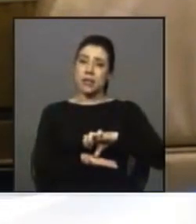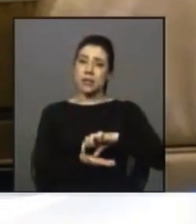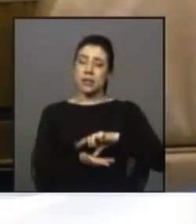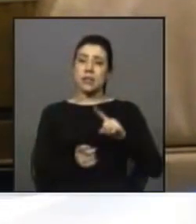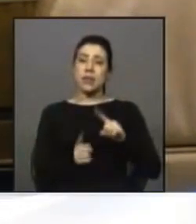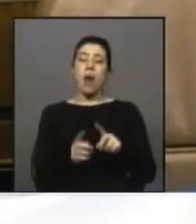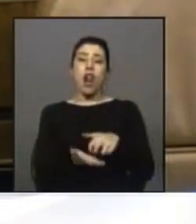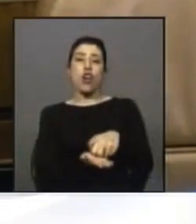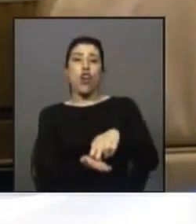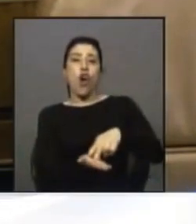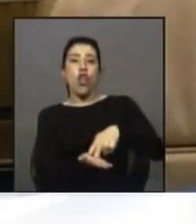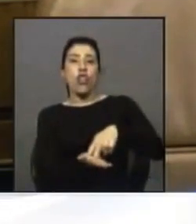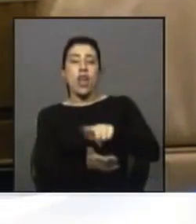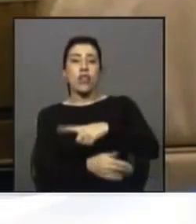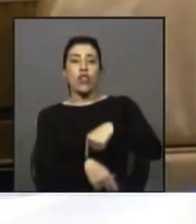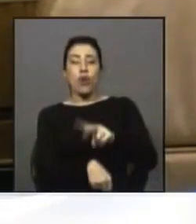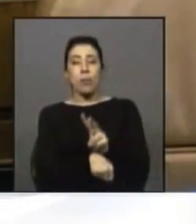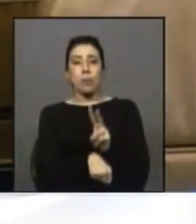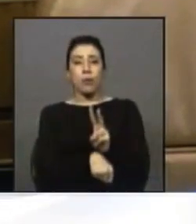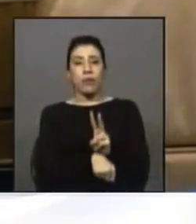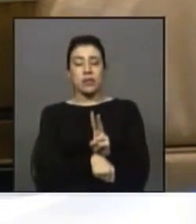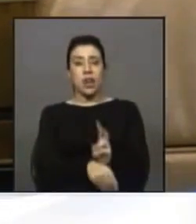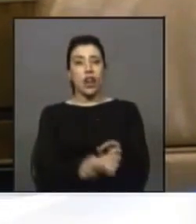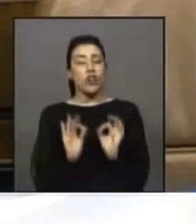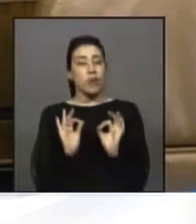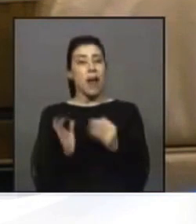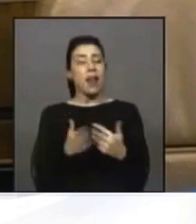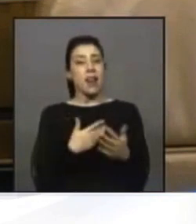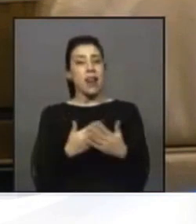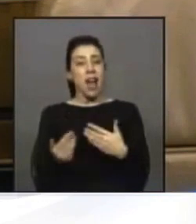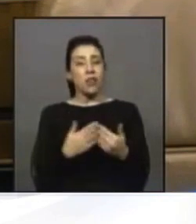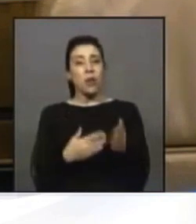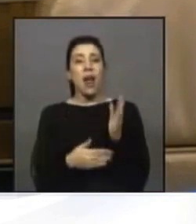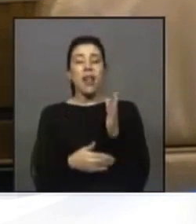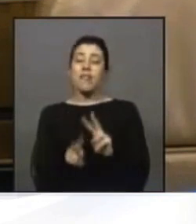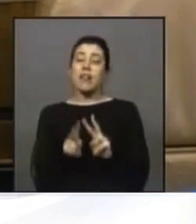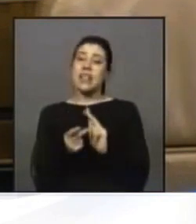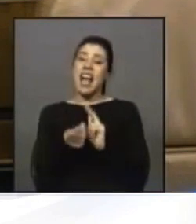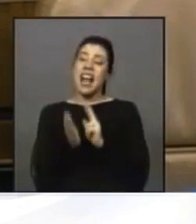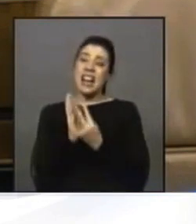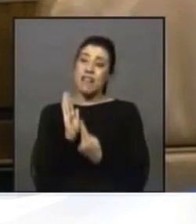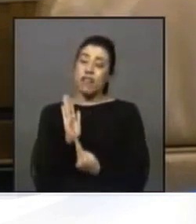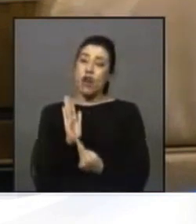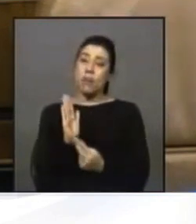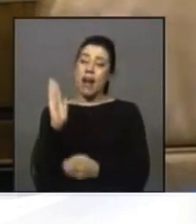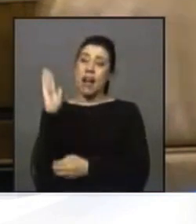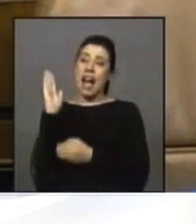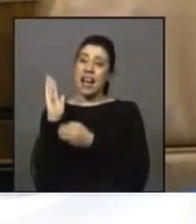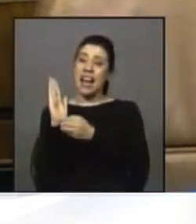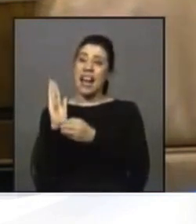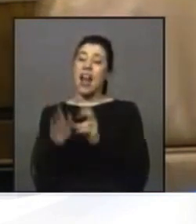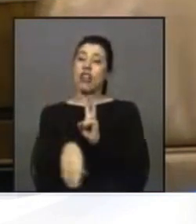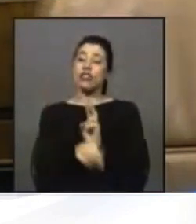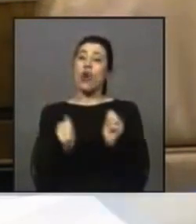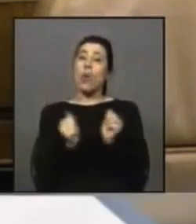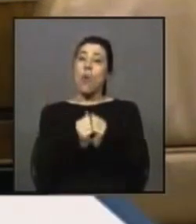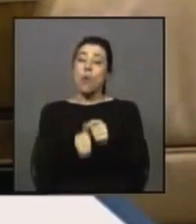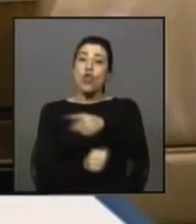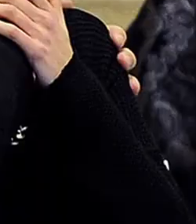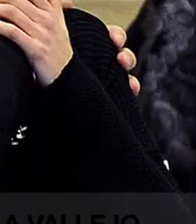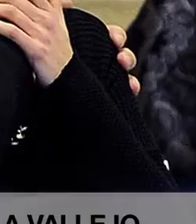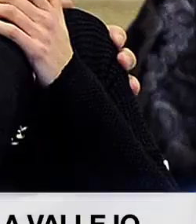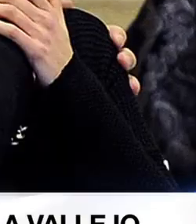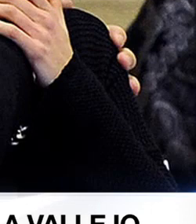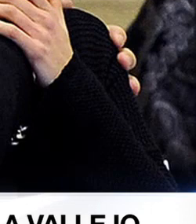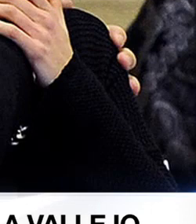y poner de rodilla a nuestros profesores. Lo normal y natural es hacer una reforma a la carrera docente con ellos y no contra